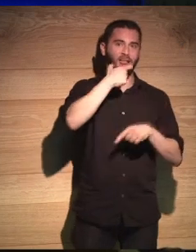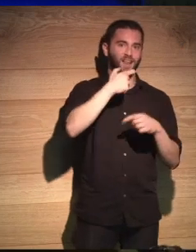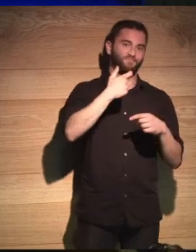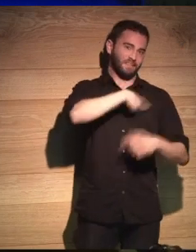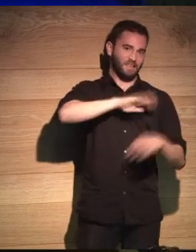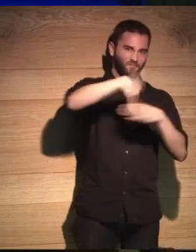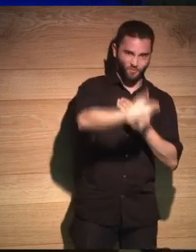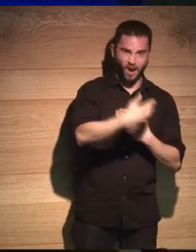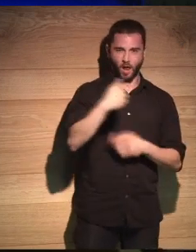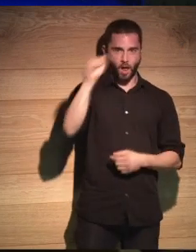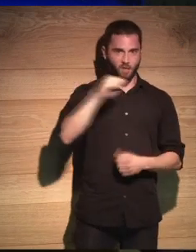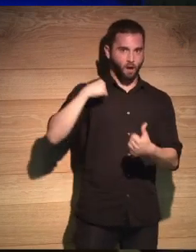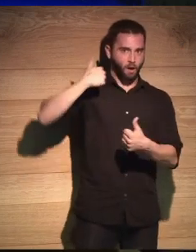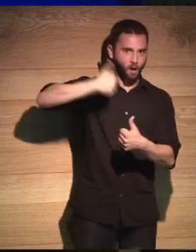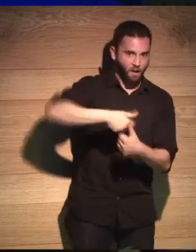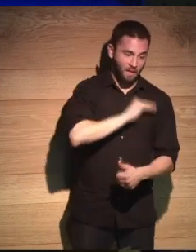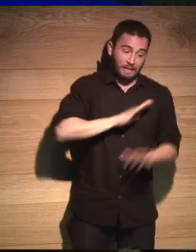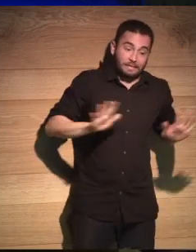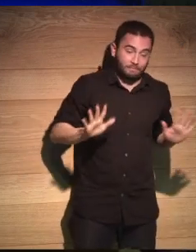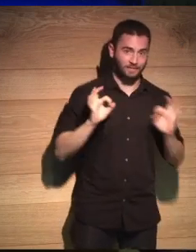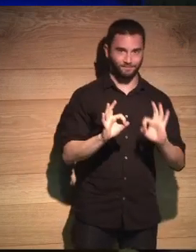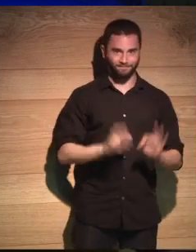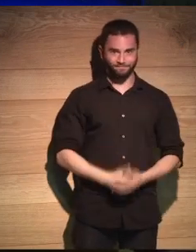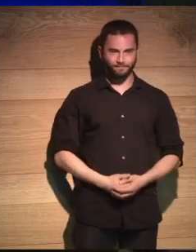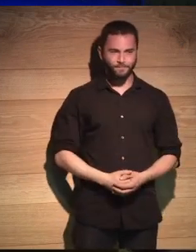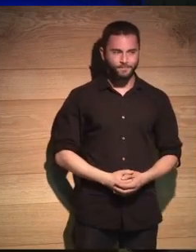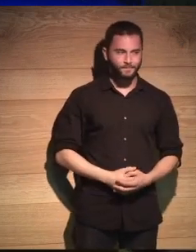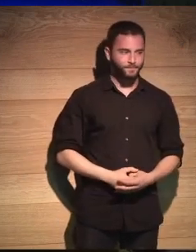Después de tantos años aquí, entonces hay que aguantarlo.